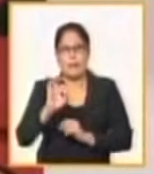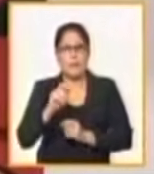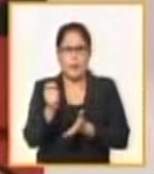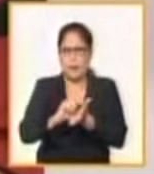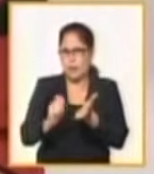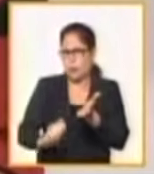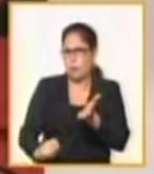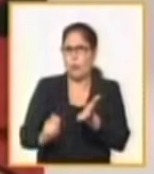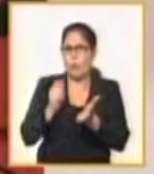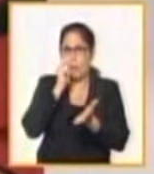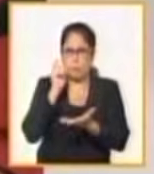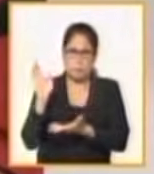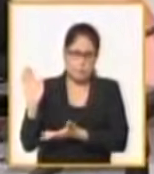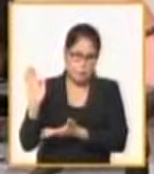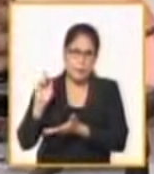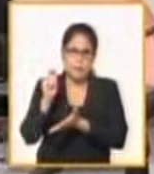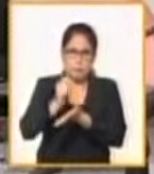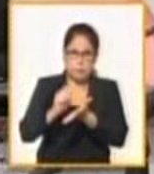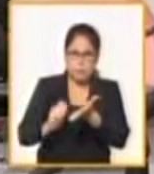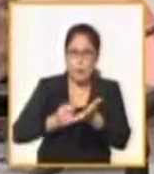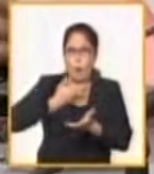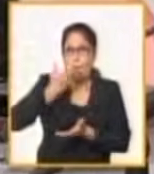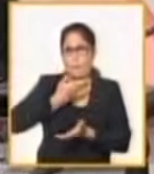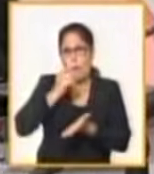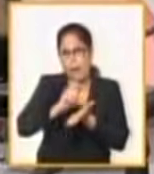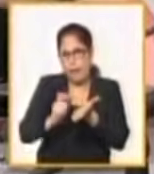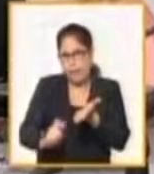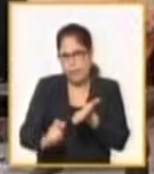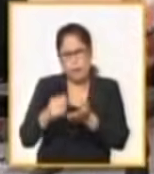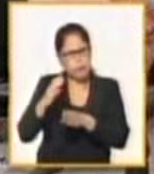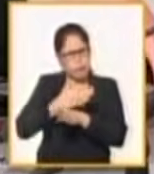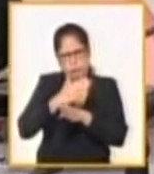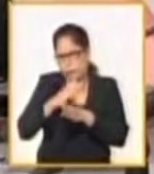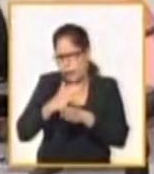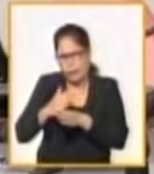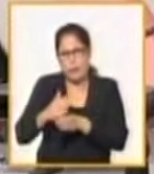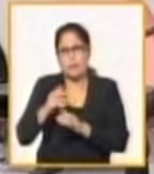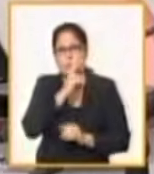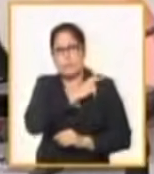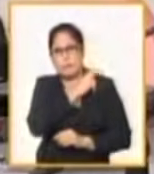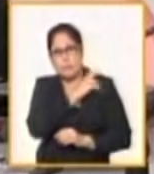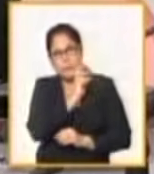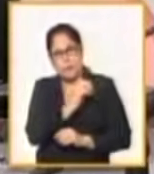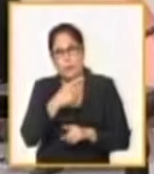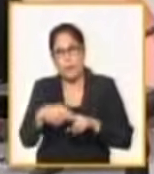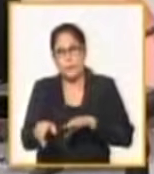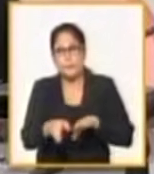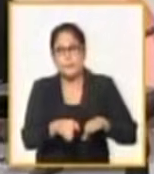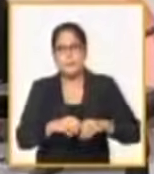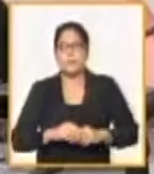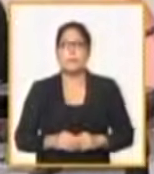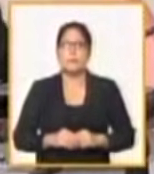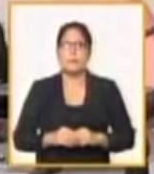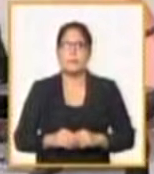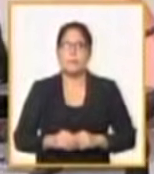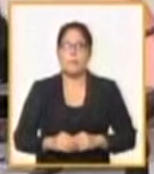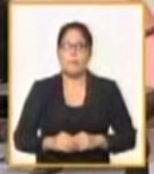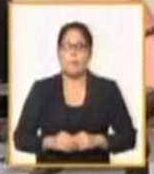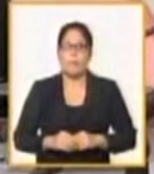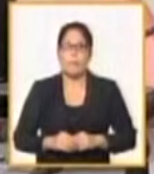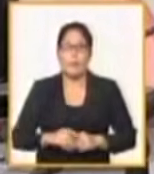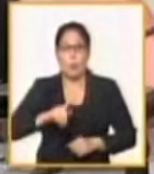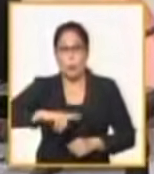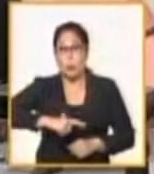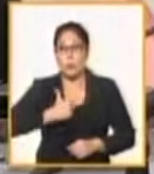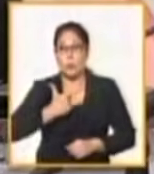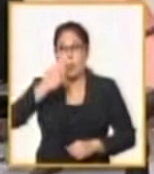escritor, ensayista, poeta, etnólogo, de todo un poco. Y por supuesto una de las figuras más emblemáticas de la